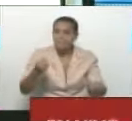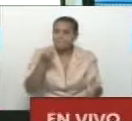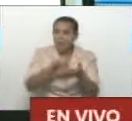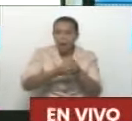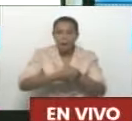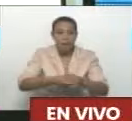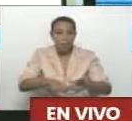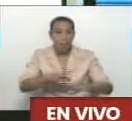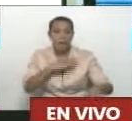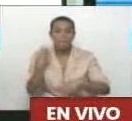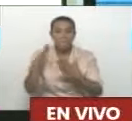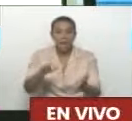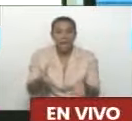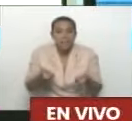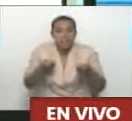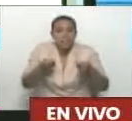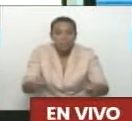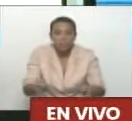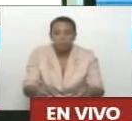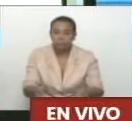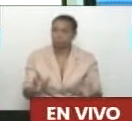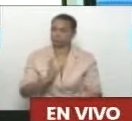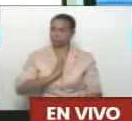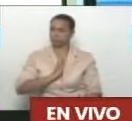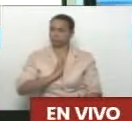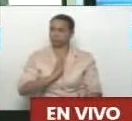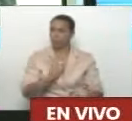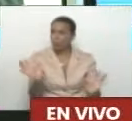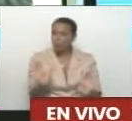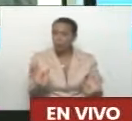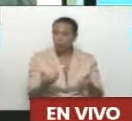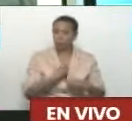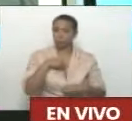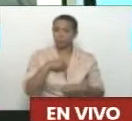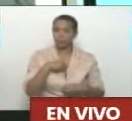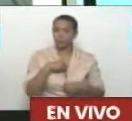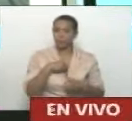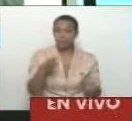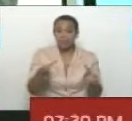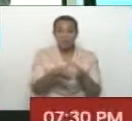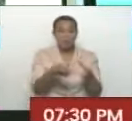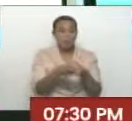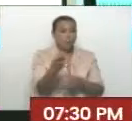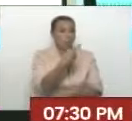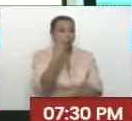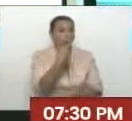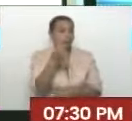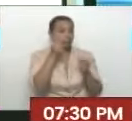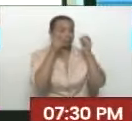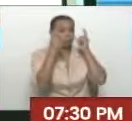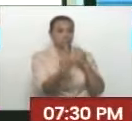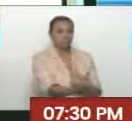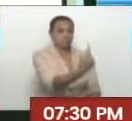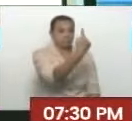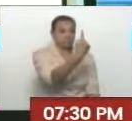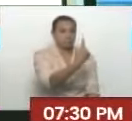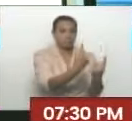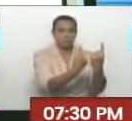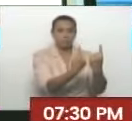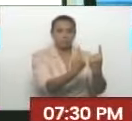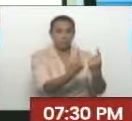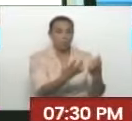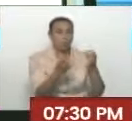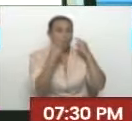y magnicidas de Venezuela. Entonces, se la pasaban ellos buscando, entonces aparecía una